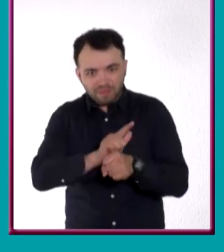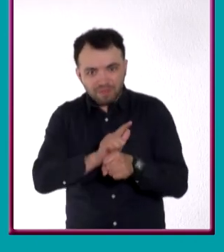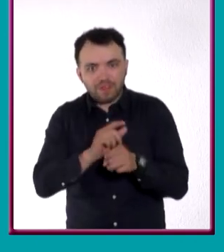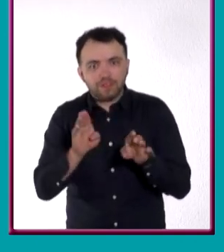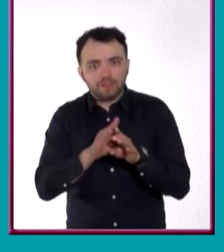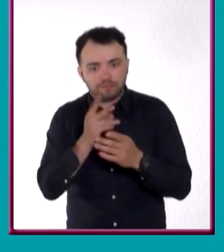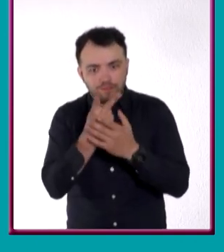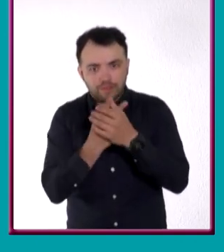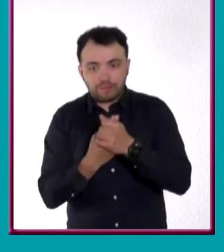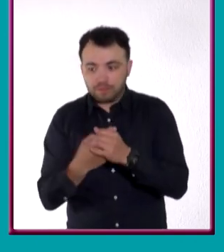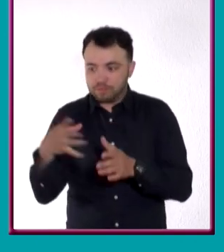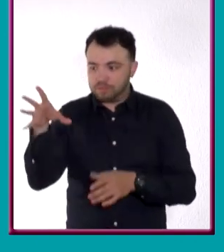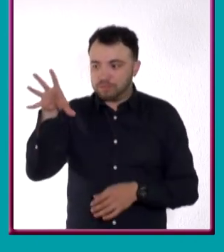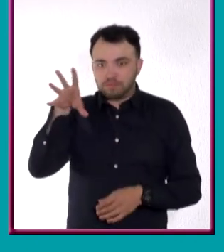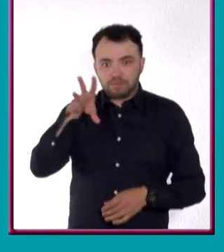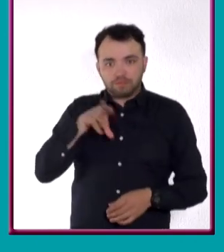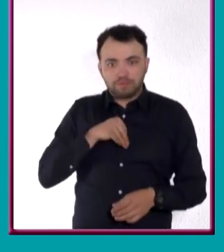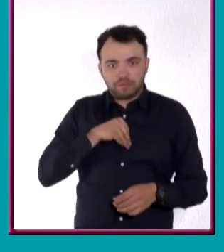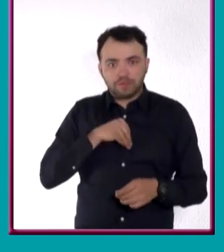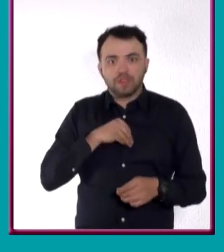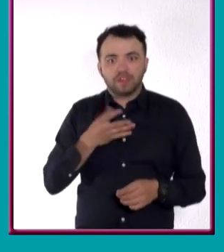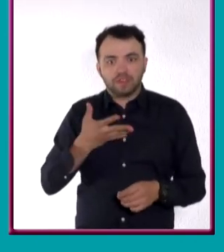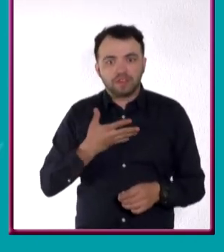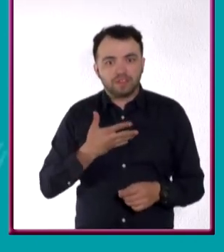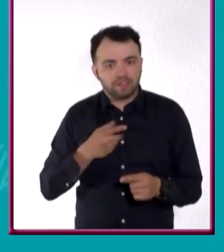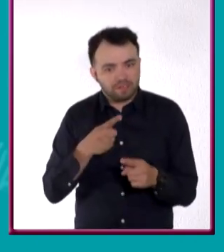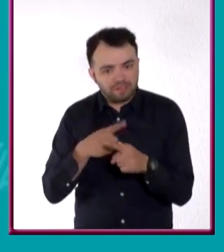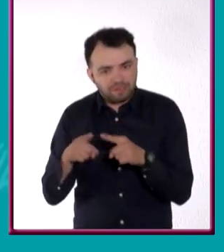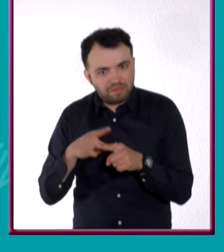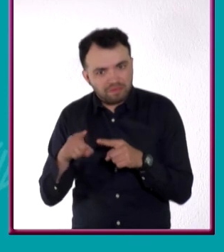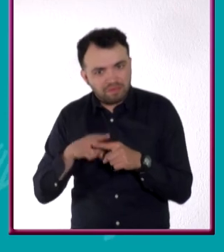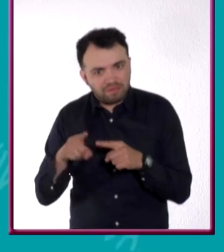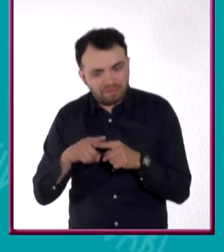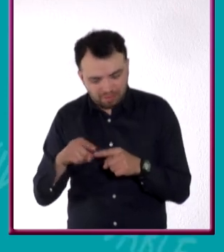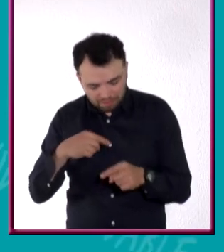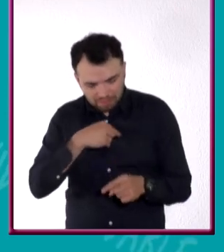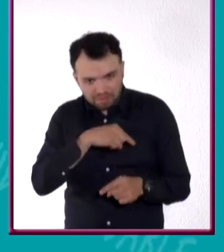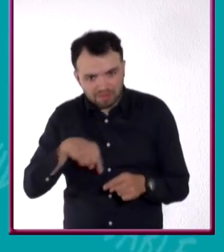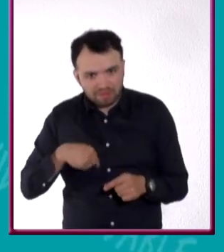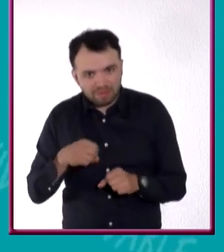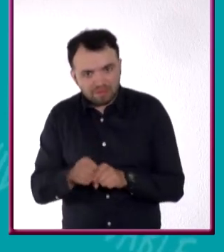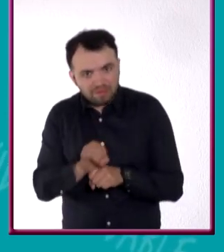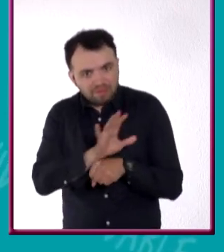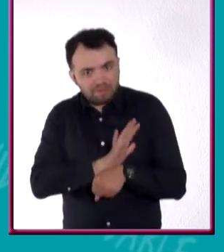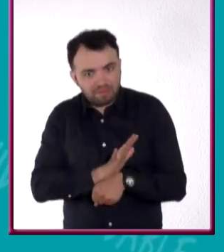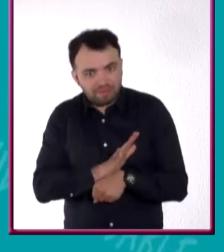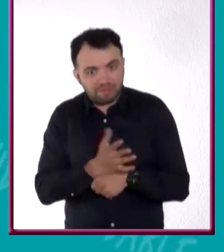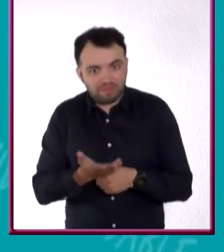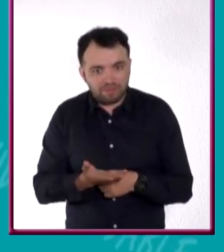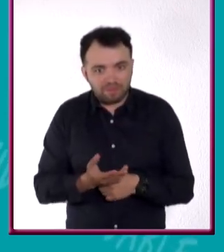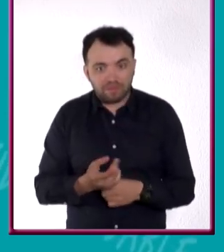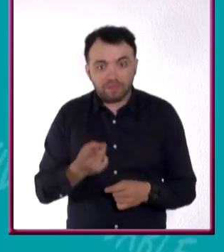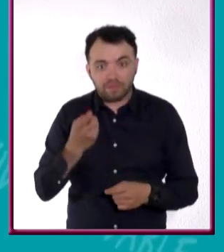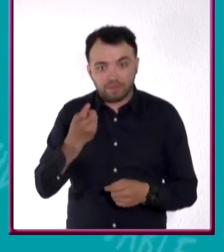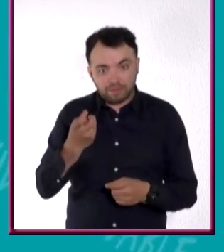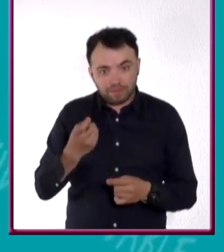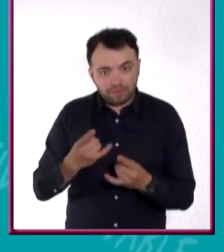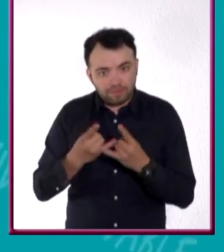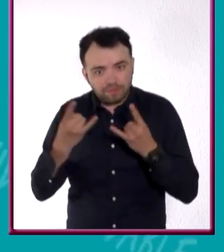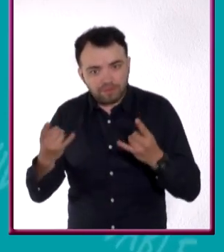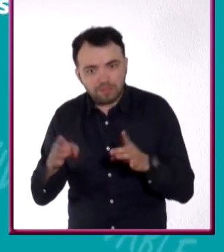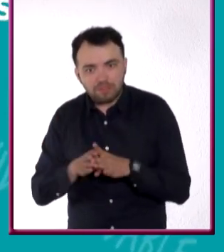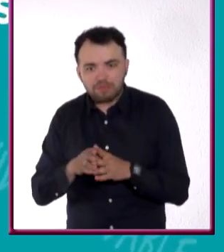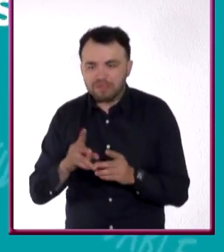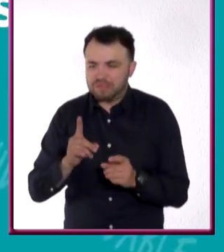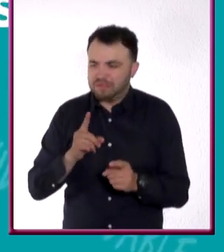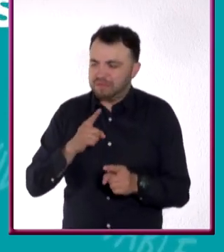una proteína capaz de infectar células humanas. A lo largo de la historia se han desbordado muchos virus,